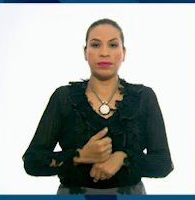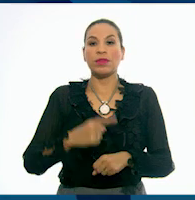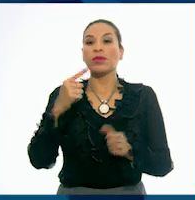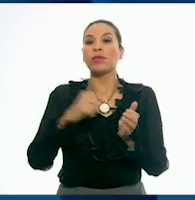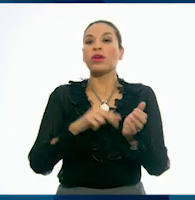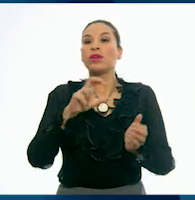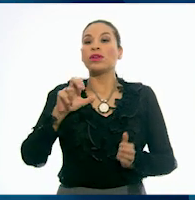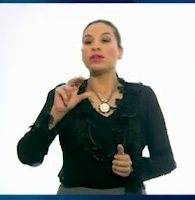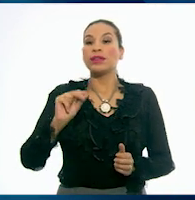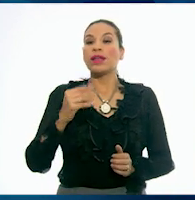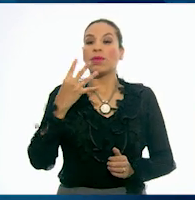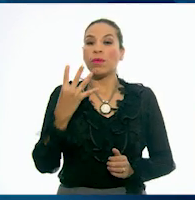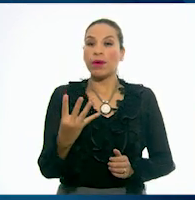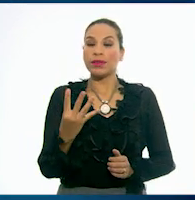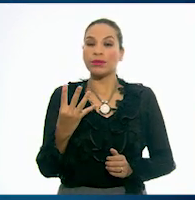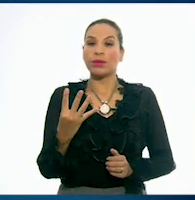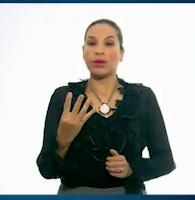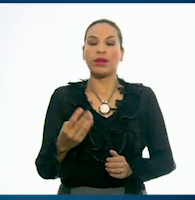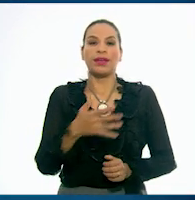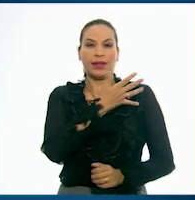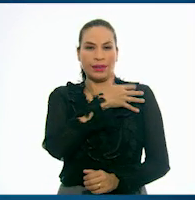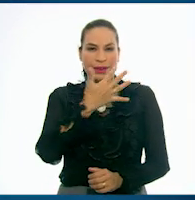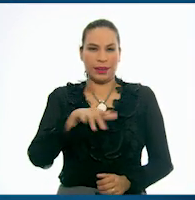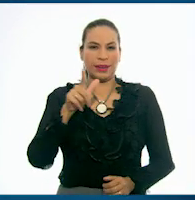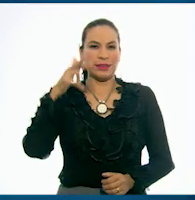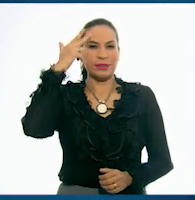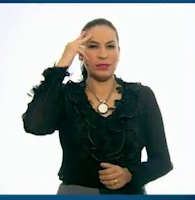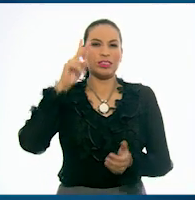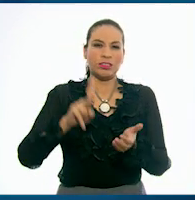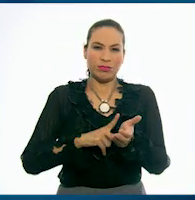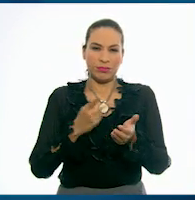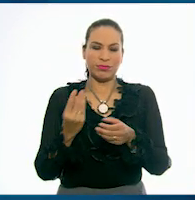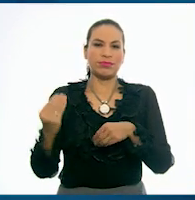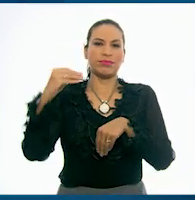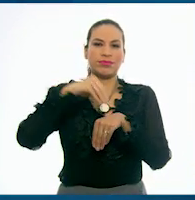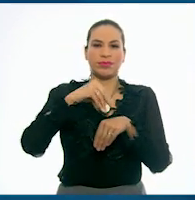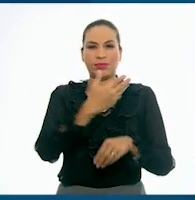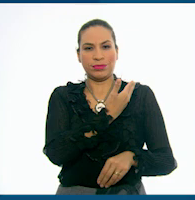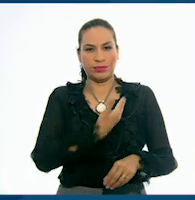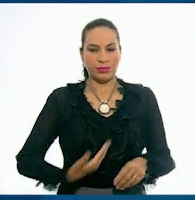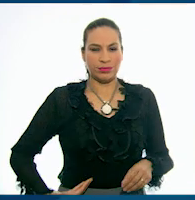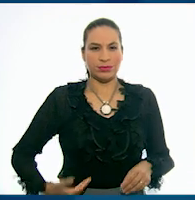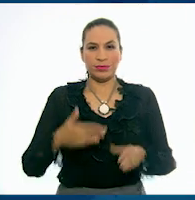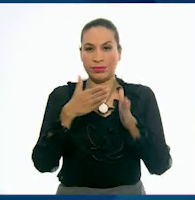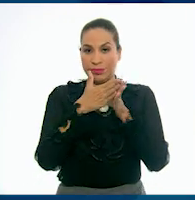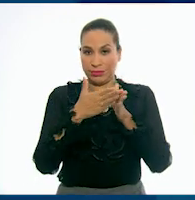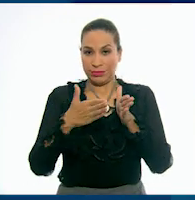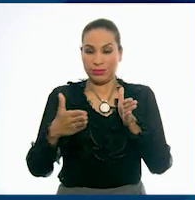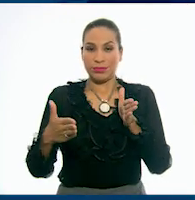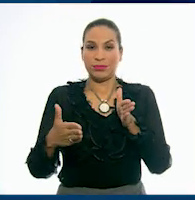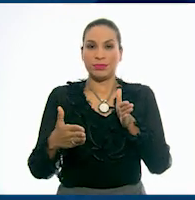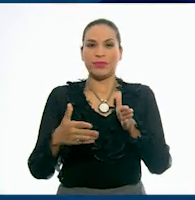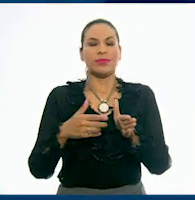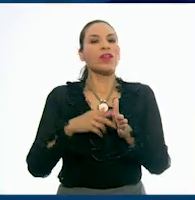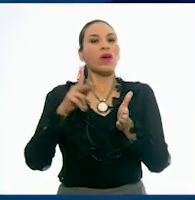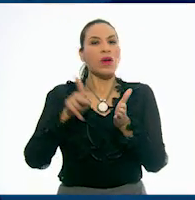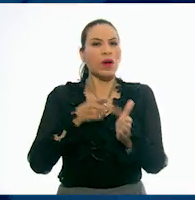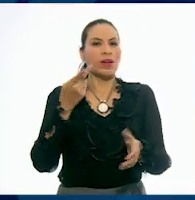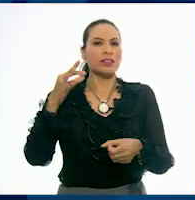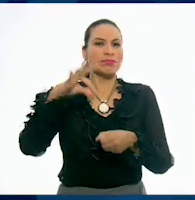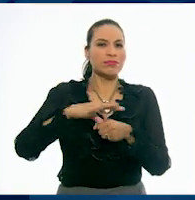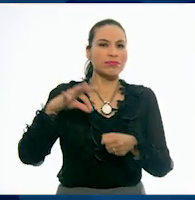en 1884 el general Díaz vuelve a ocupar la presidencia y a partir de ahí se